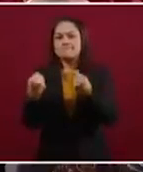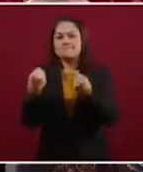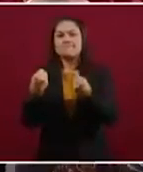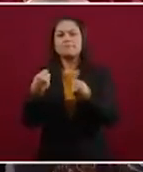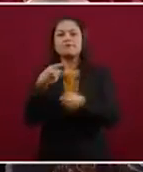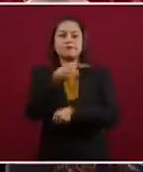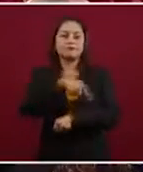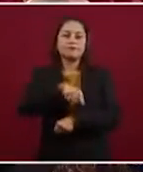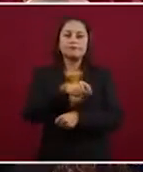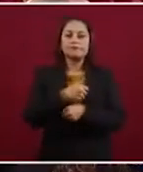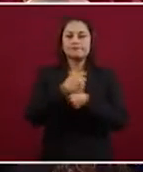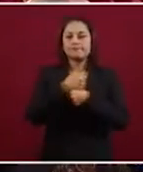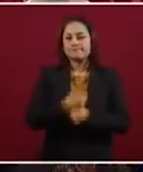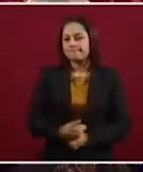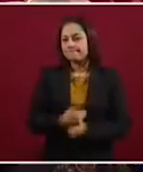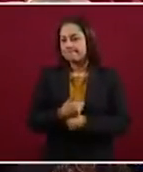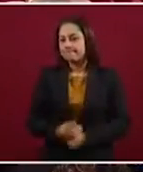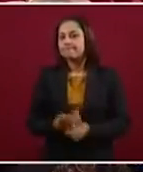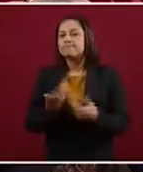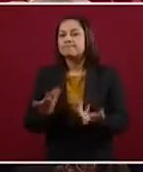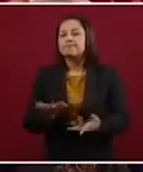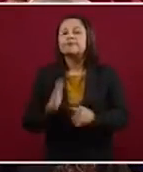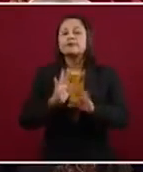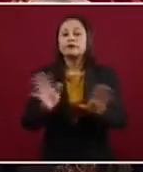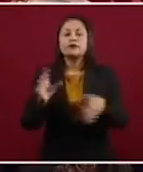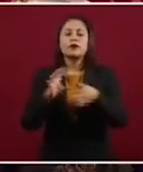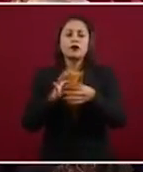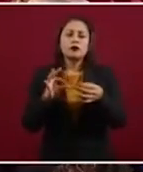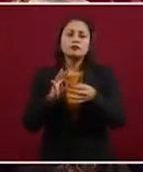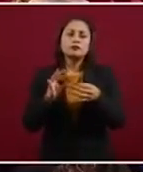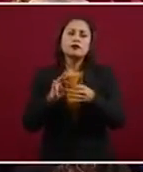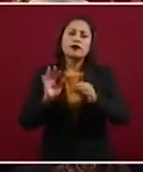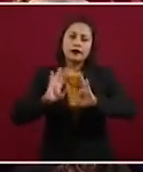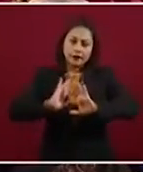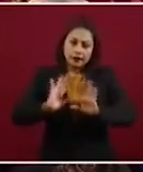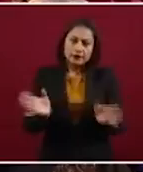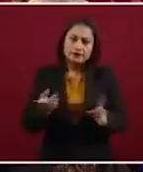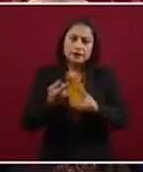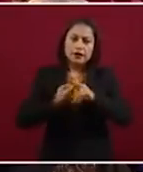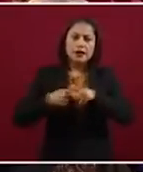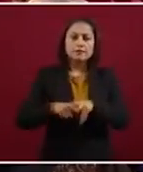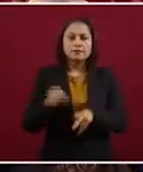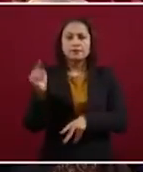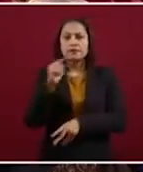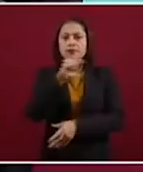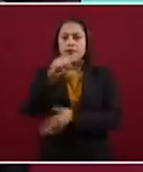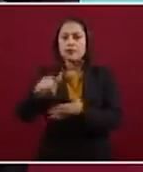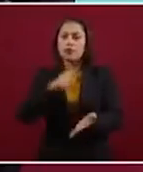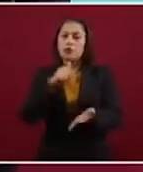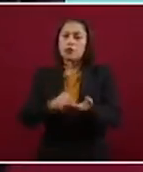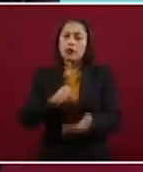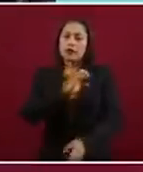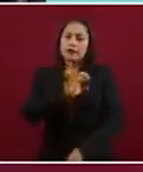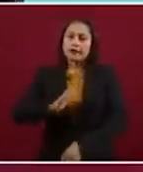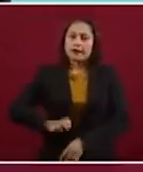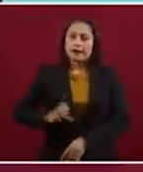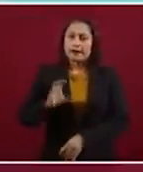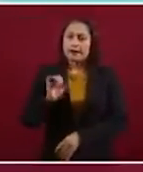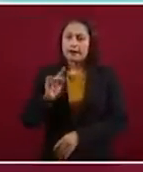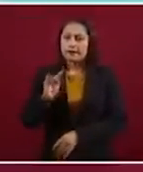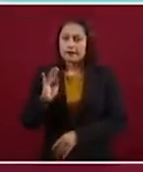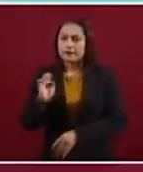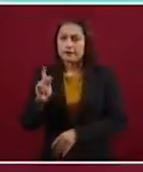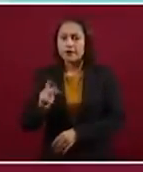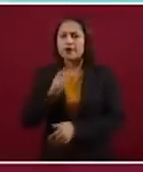que ya se está territorializado ya hubo una primera jornada en ecatepec en el estado de mexico en